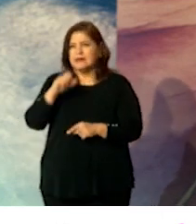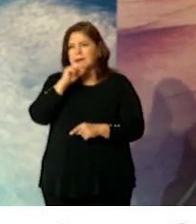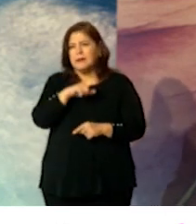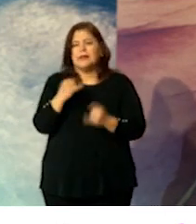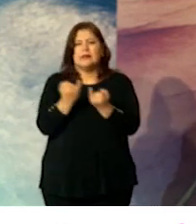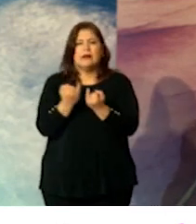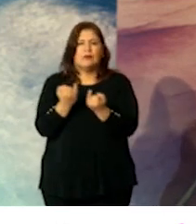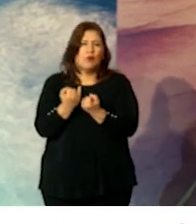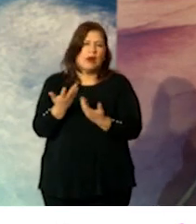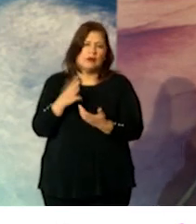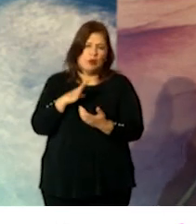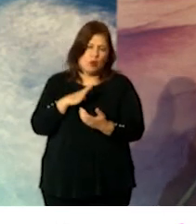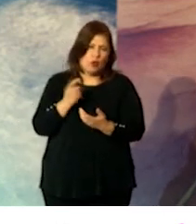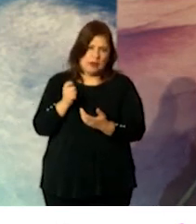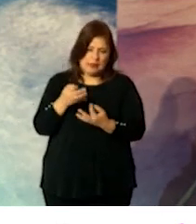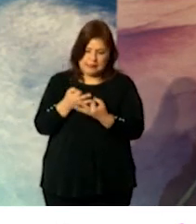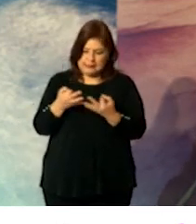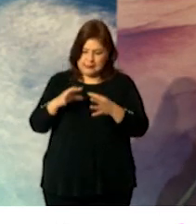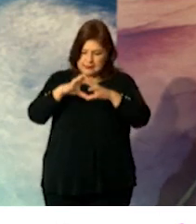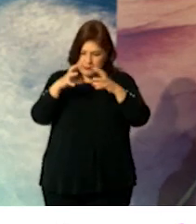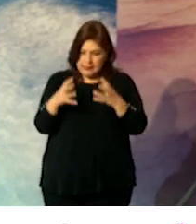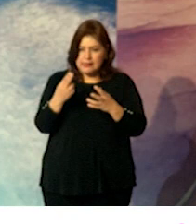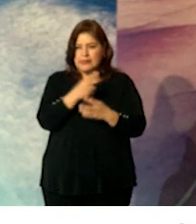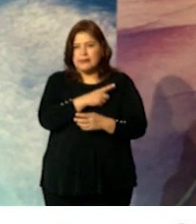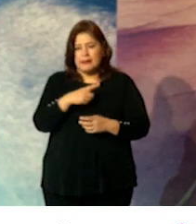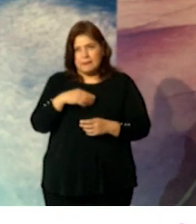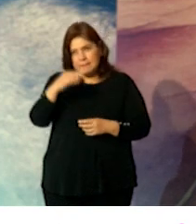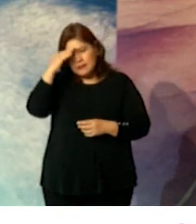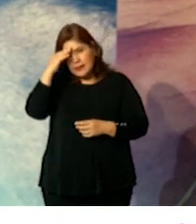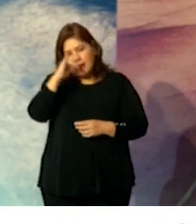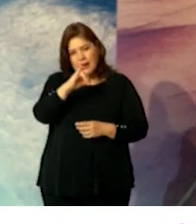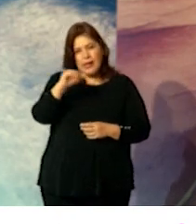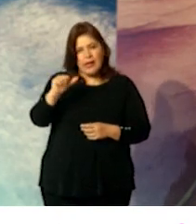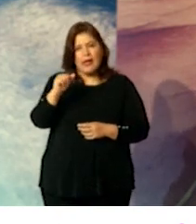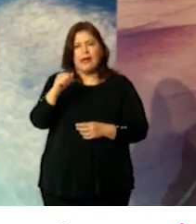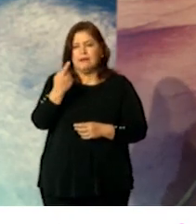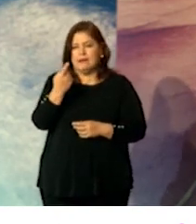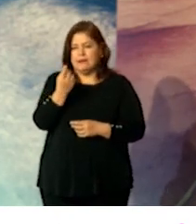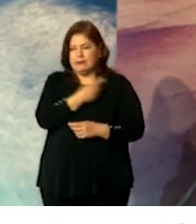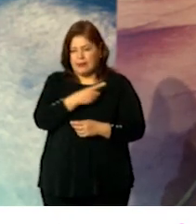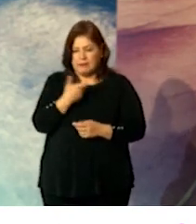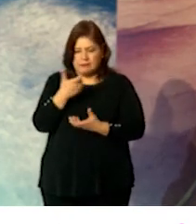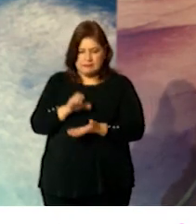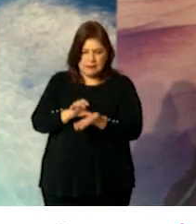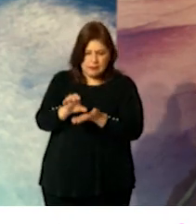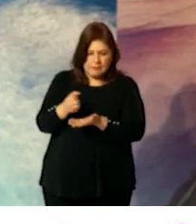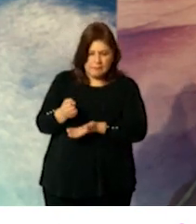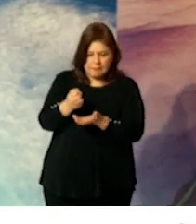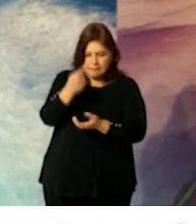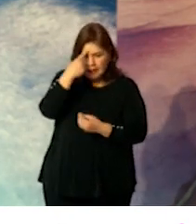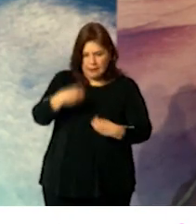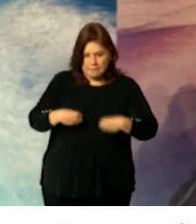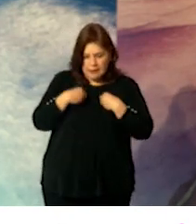territorio o seguimos pensando en la estratosfera de la inteligencia artificial. Entonces creo que hay que financiar vida y creo que hay que redefinir las dinámicas